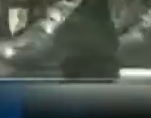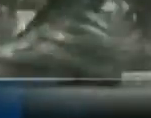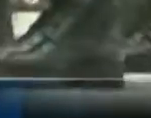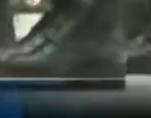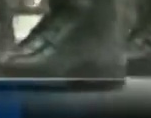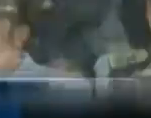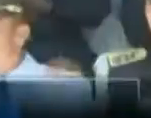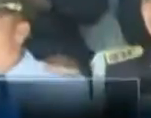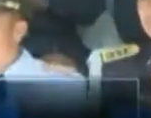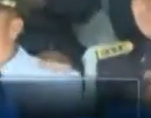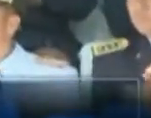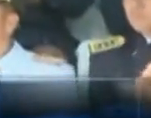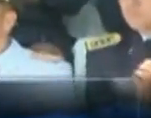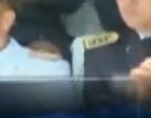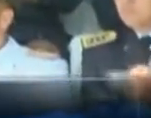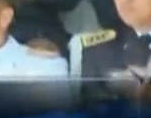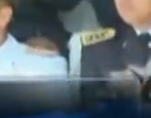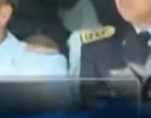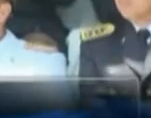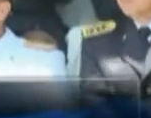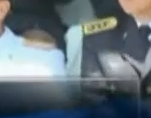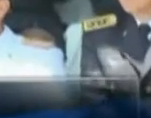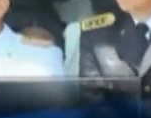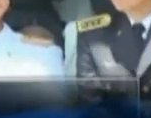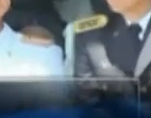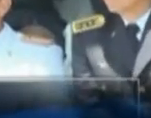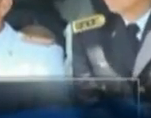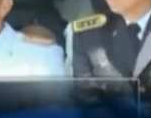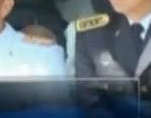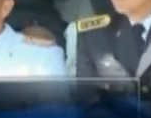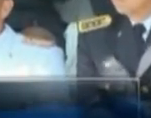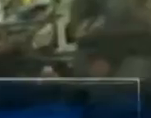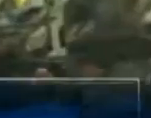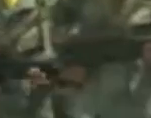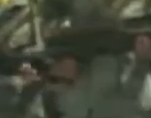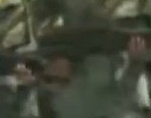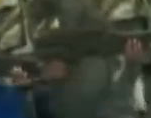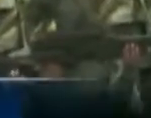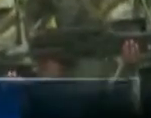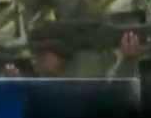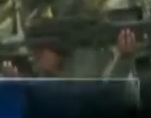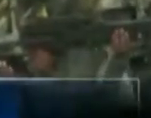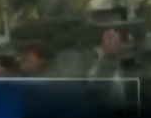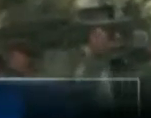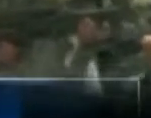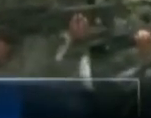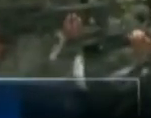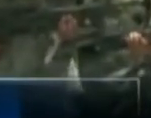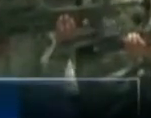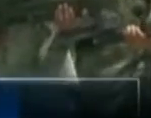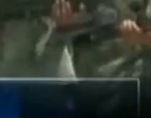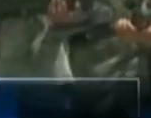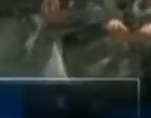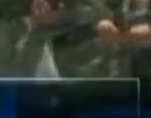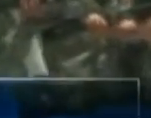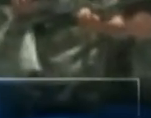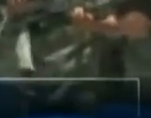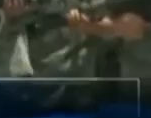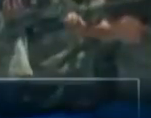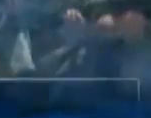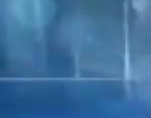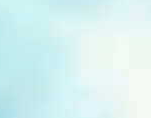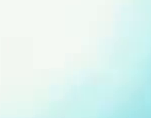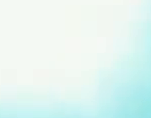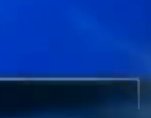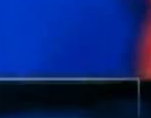cambios en la conformación del directorio del icfh bolt se incluirá en el informe para segundo debate del proyecto de reformas de